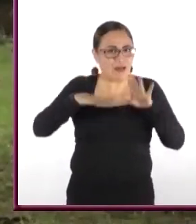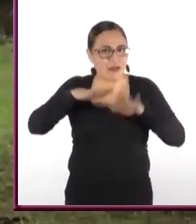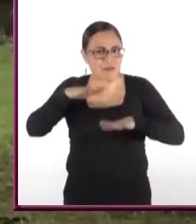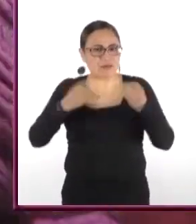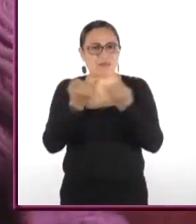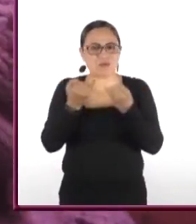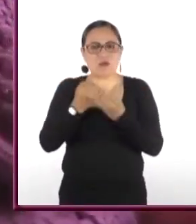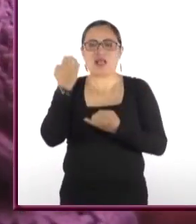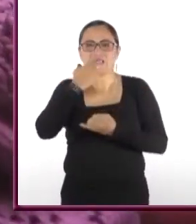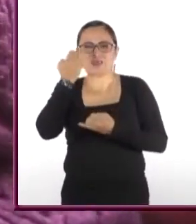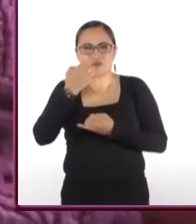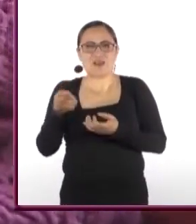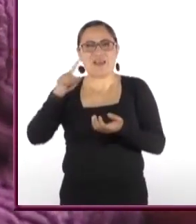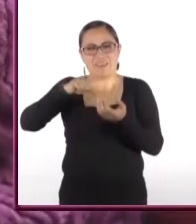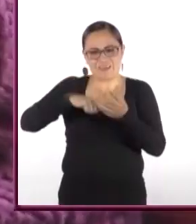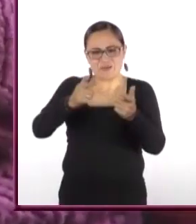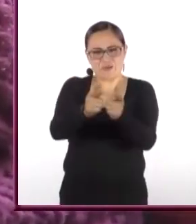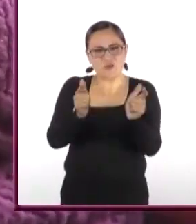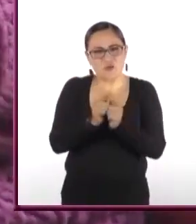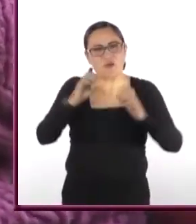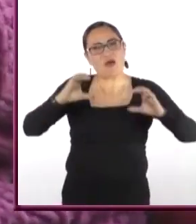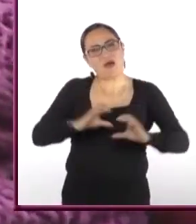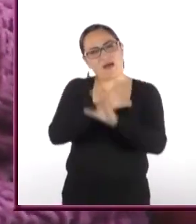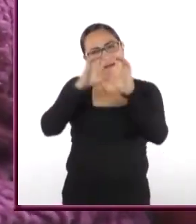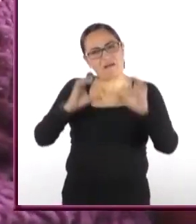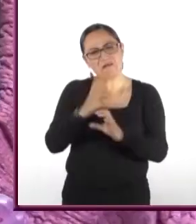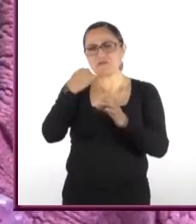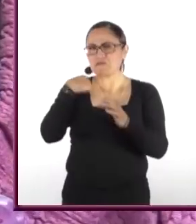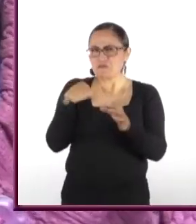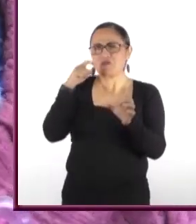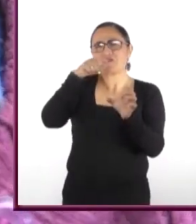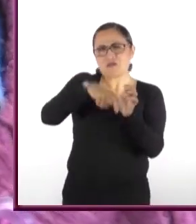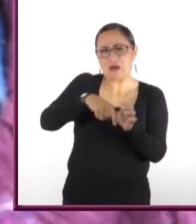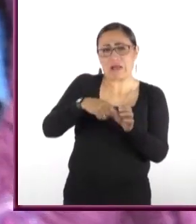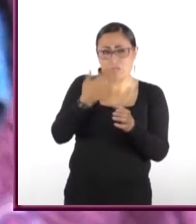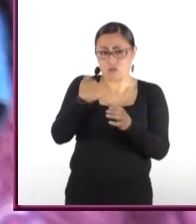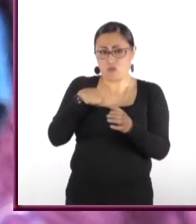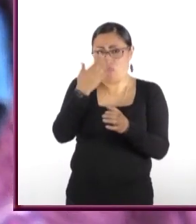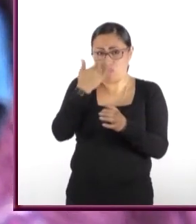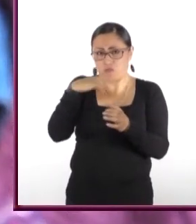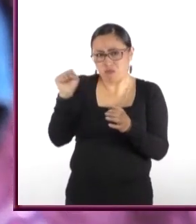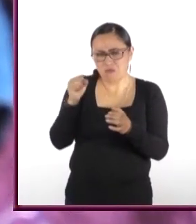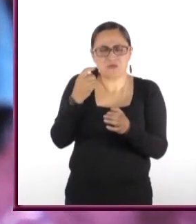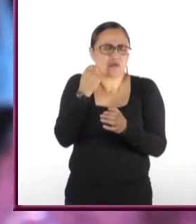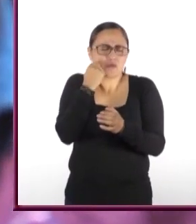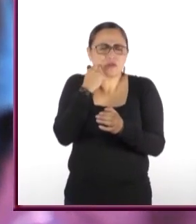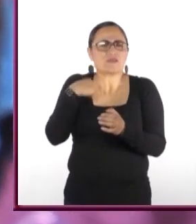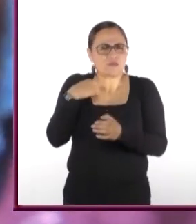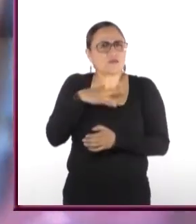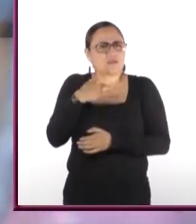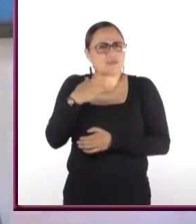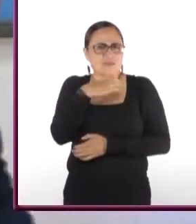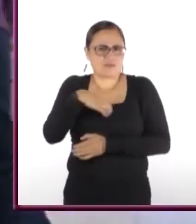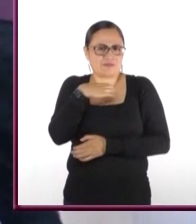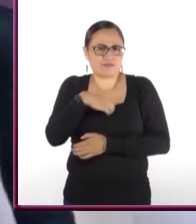en el coro de la escuela. Son todo cosas que pues no hago muy bien, pero que disfruto mucho.